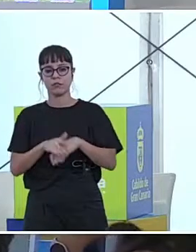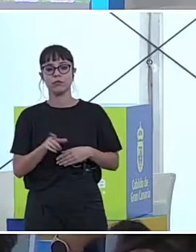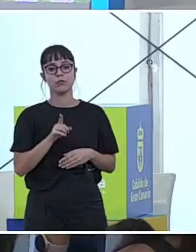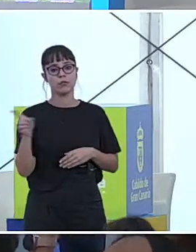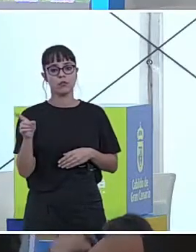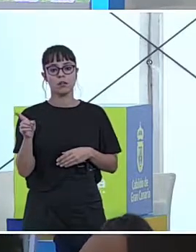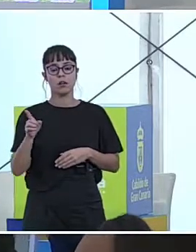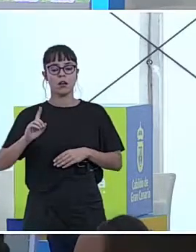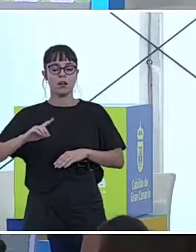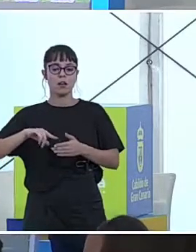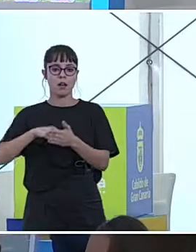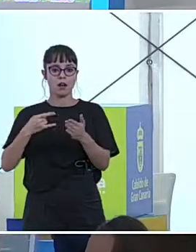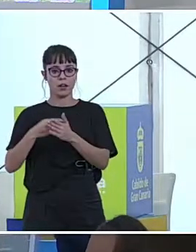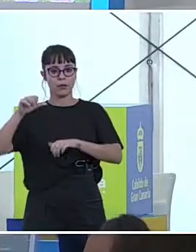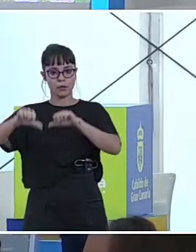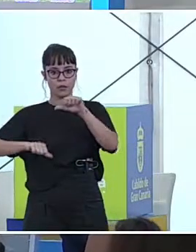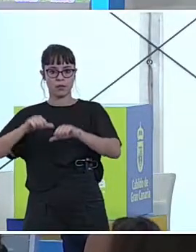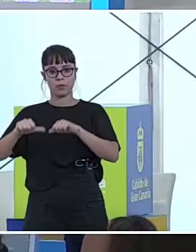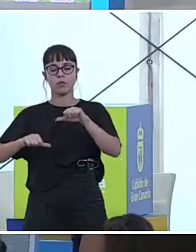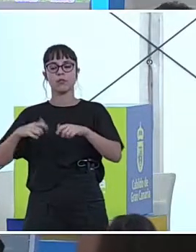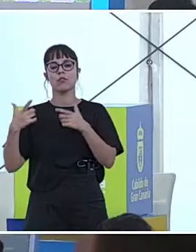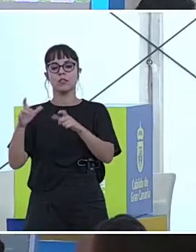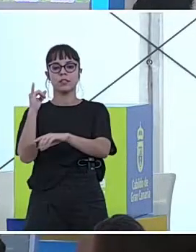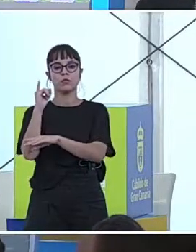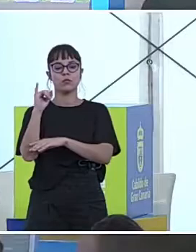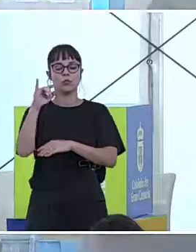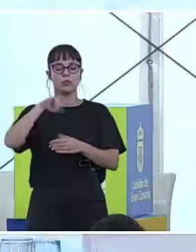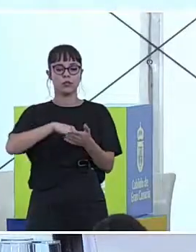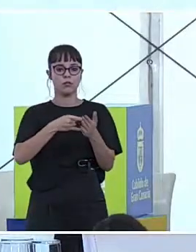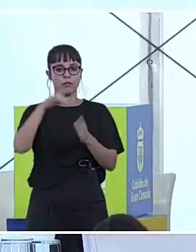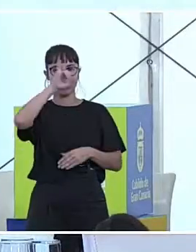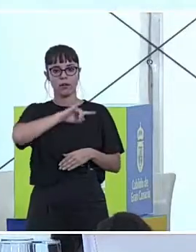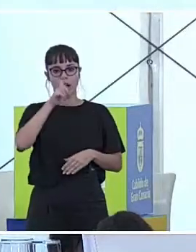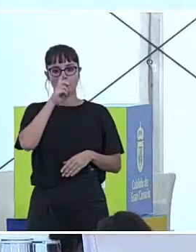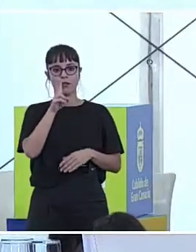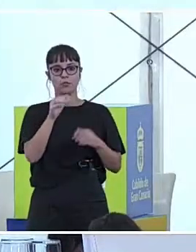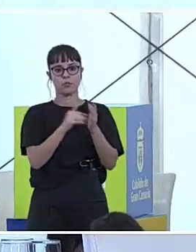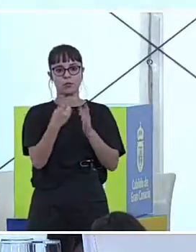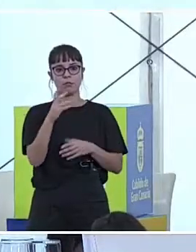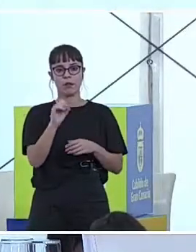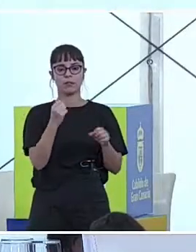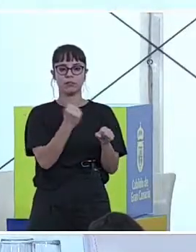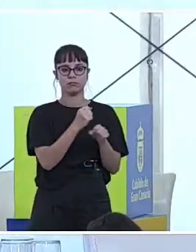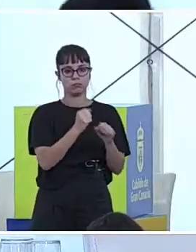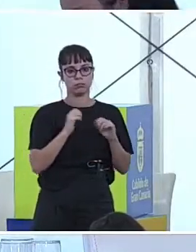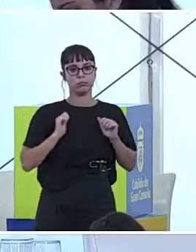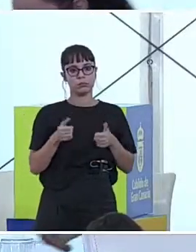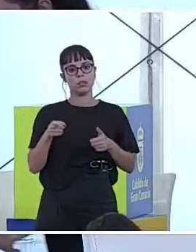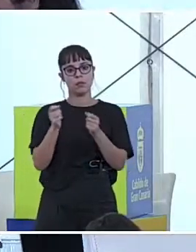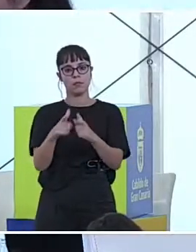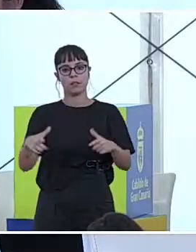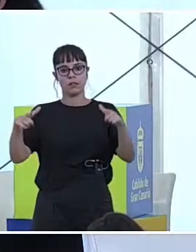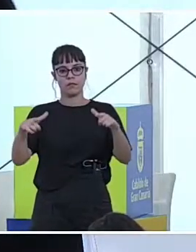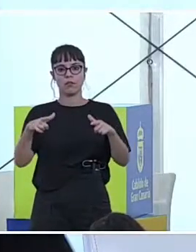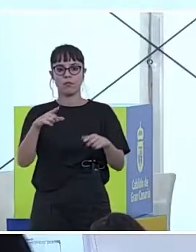Aguas del Instituto Tecnológico de Canarias desde principios de 2020. Su trabajo dentro de la plataforma de SalPlus se ha